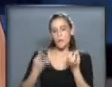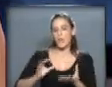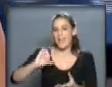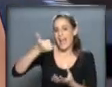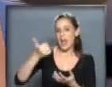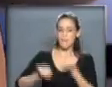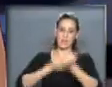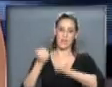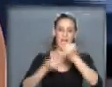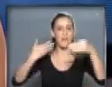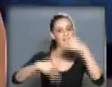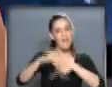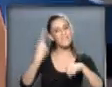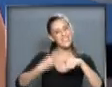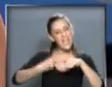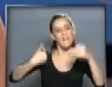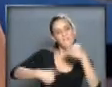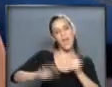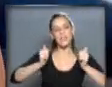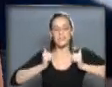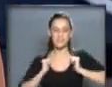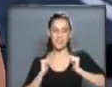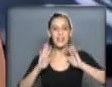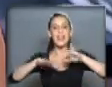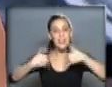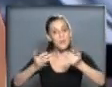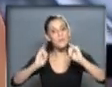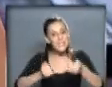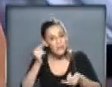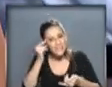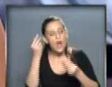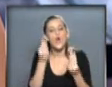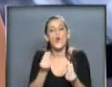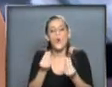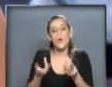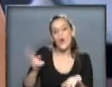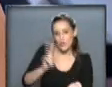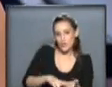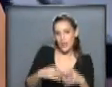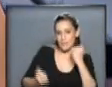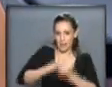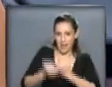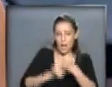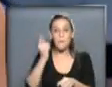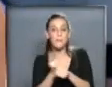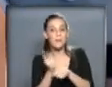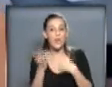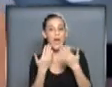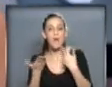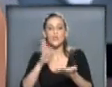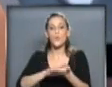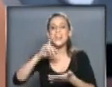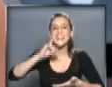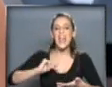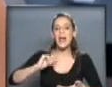irán a festejar. Y después sí pensar cuál será el próximo combate que tenga por delante la pugilista nacional. Primero vamos a hablar de la fecha 13